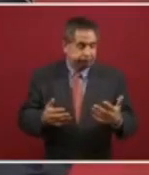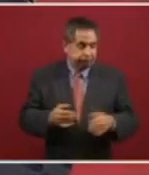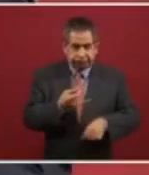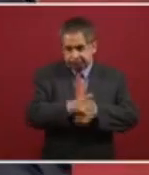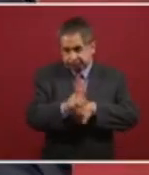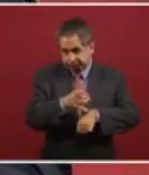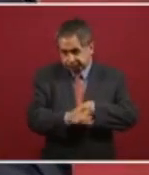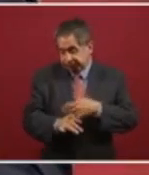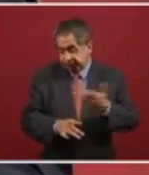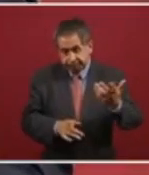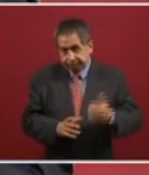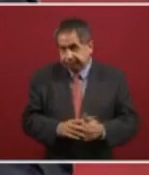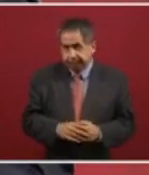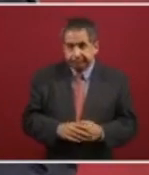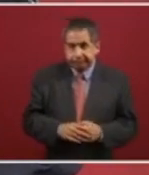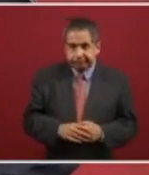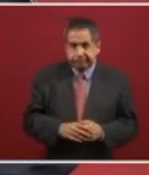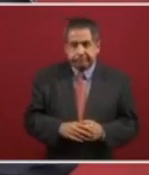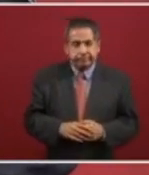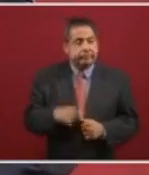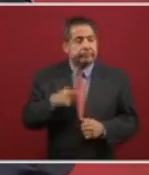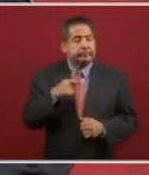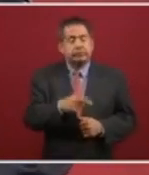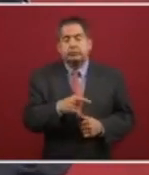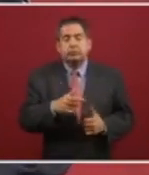y lo hacen